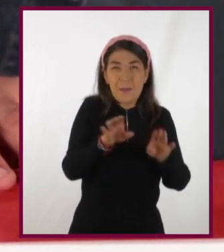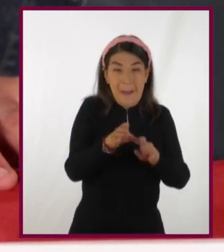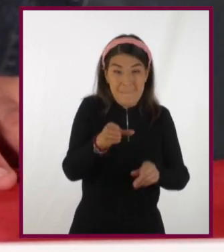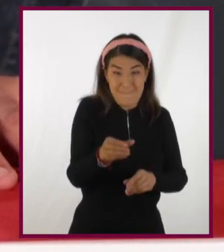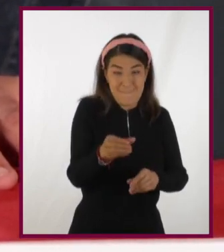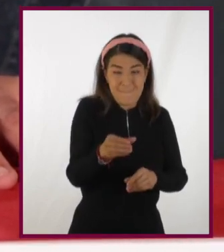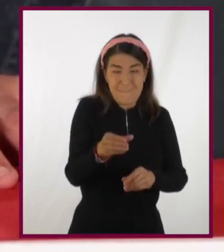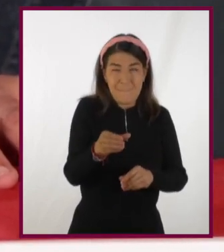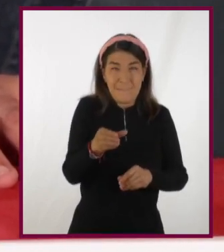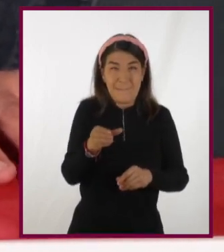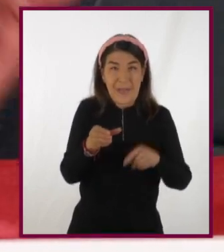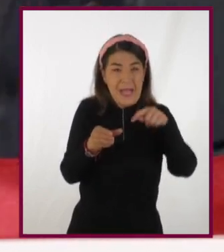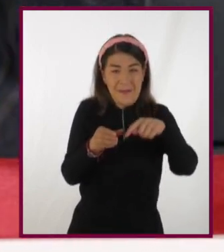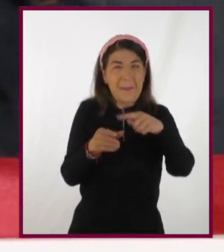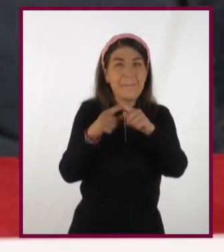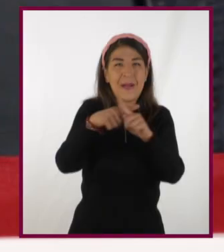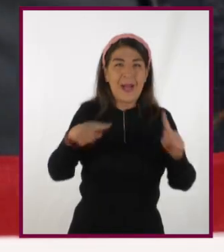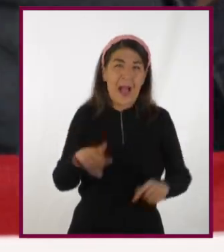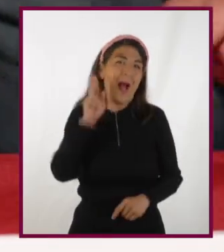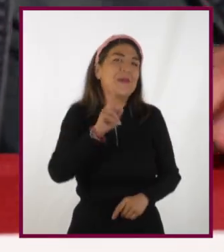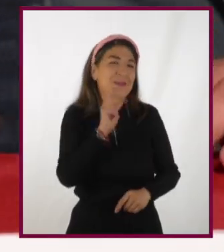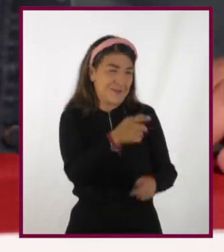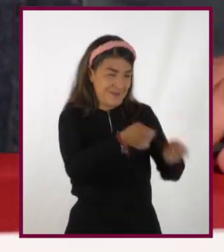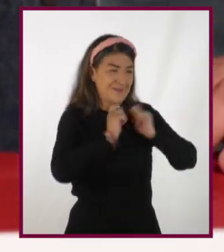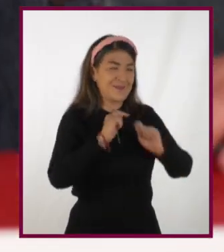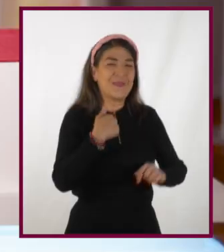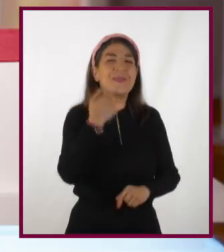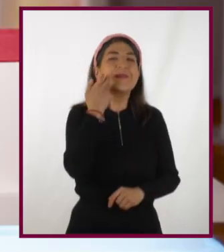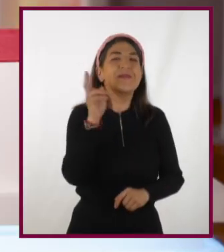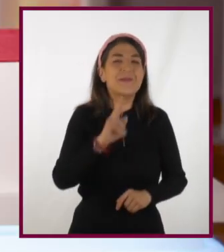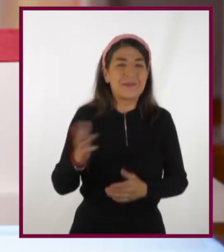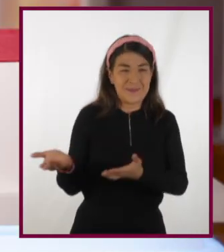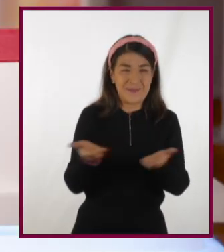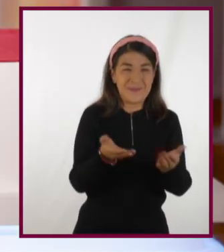y dejarlo en medio. A ver, yo quiero probar. A ver.